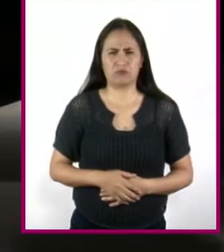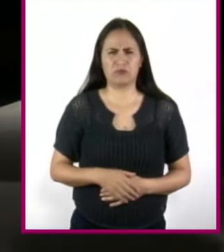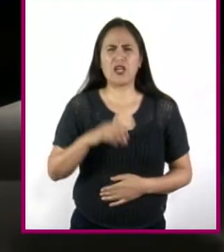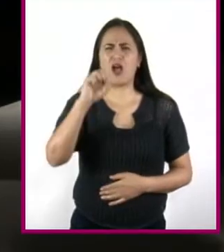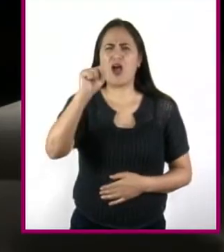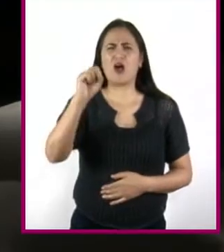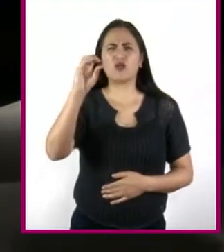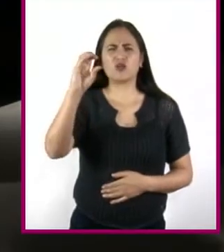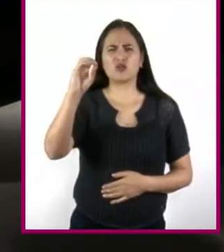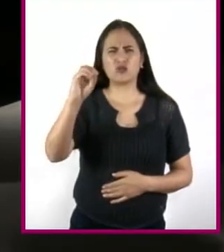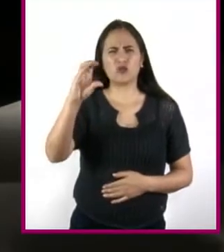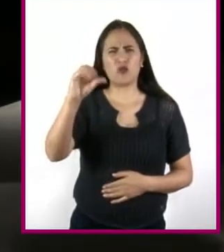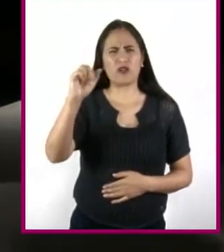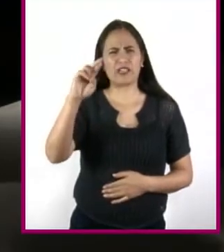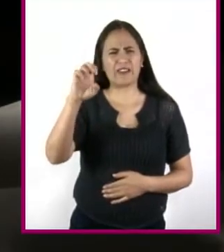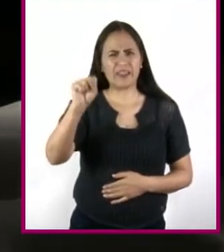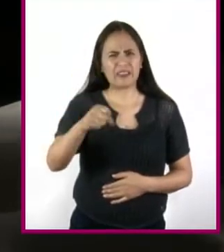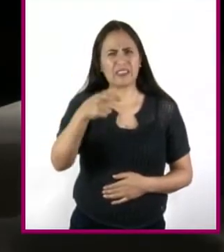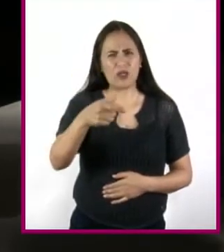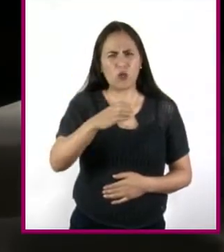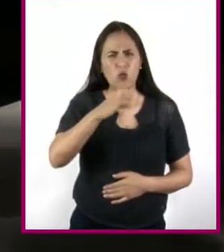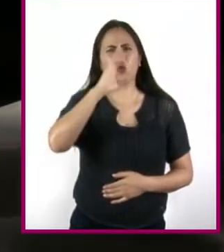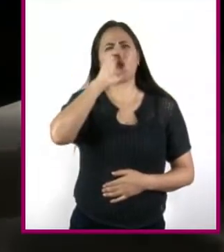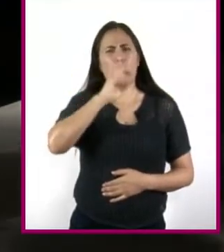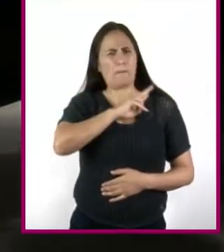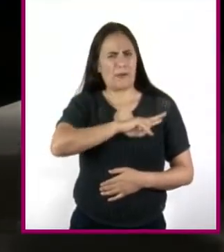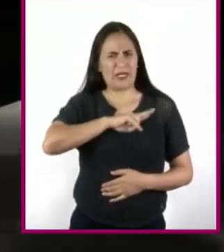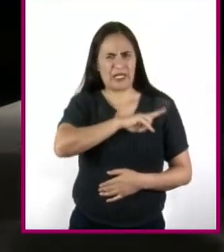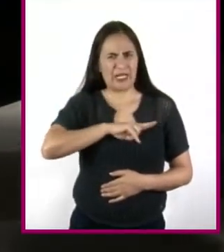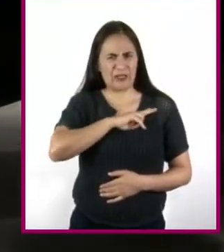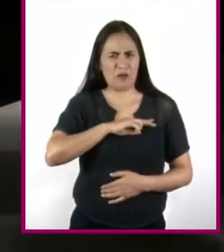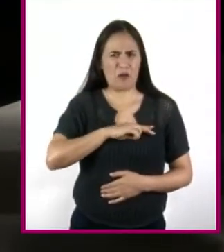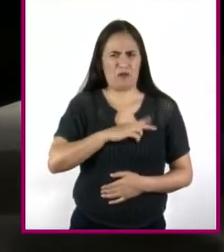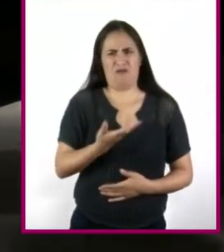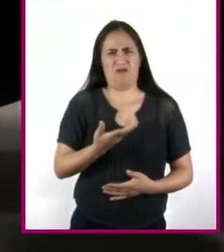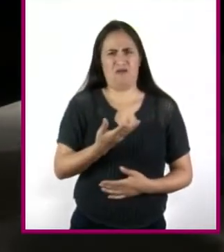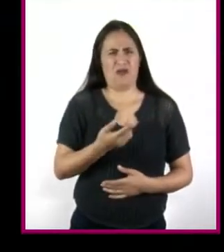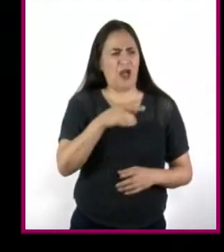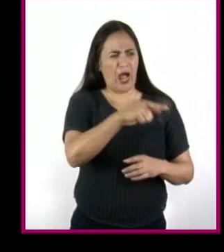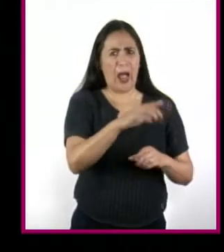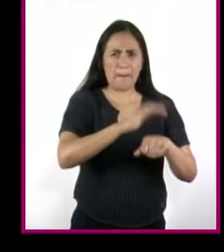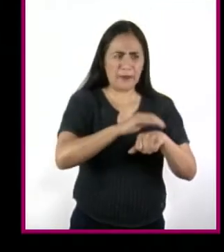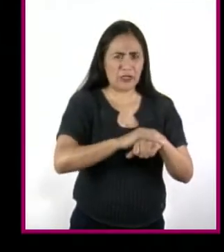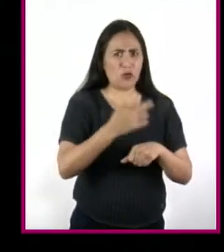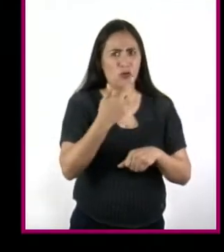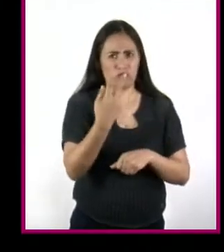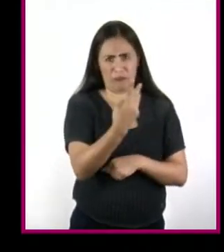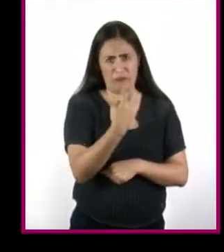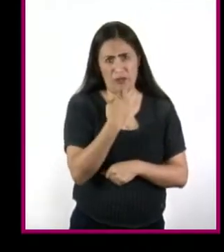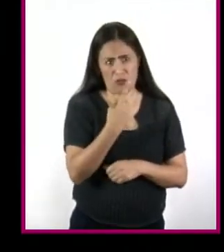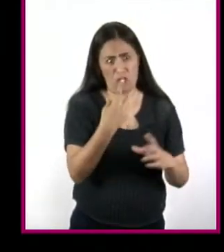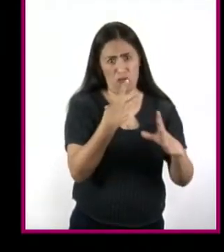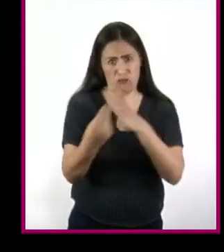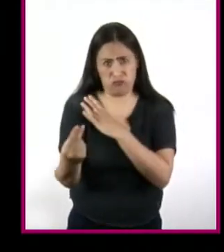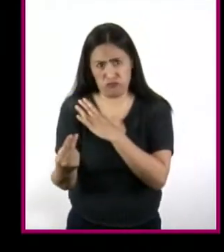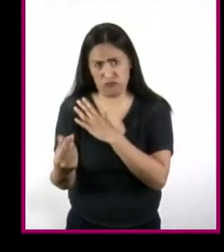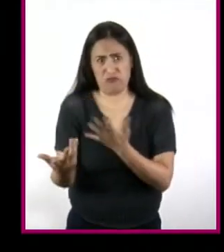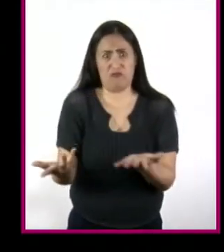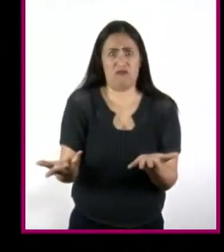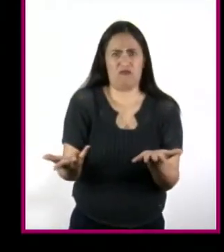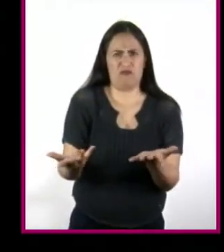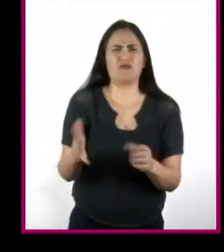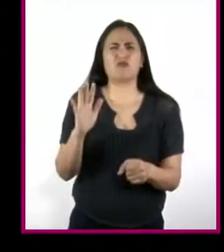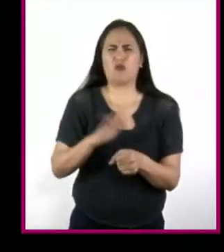Sócrates decidió beber la cicuta y morir en lugar de escapar con la ayuda de uno de sus amigos? Hay diferentes razones que